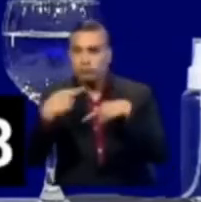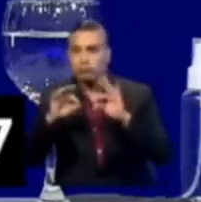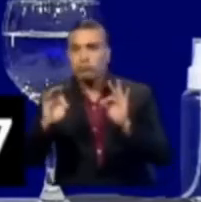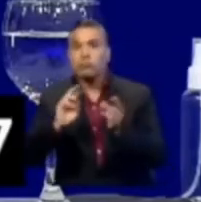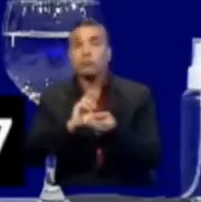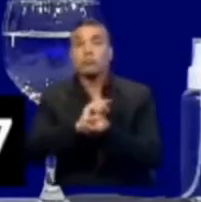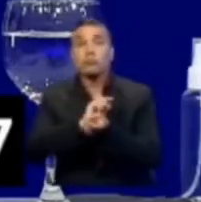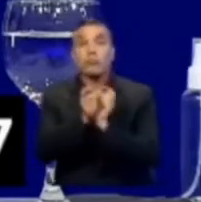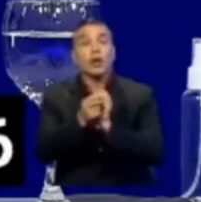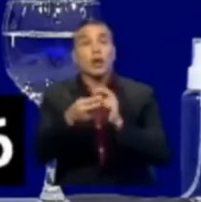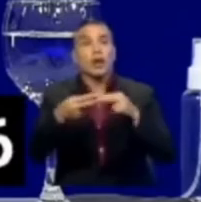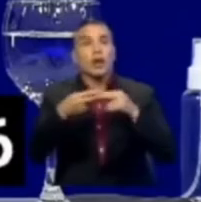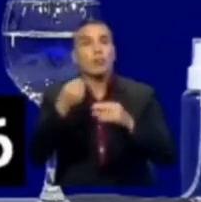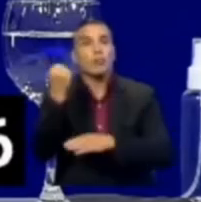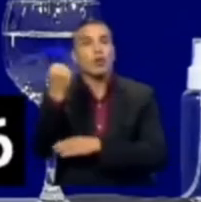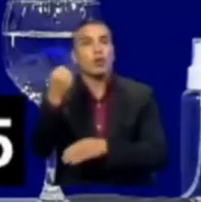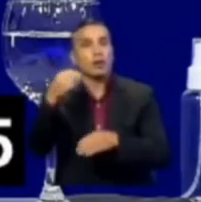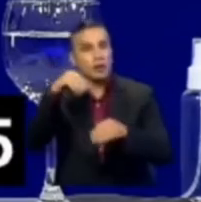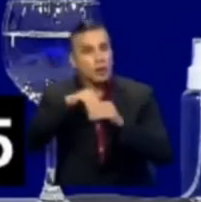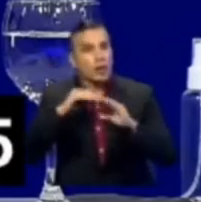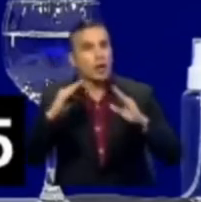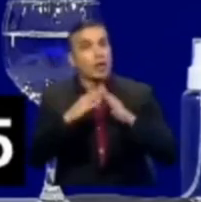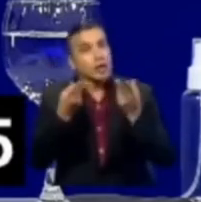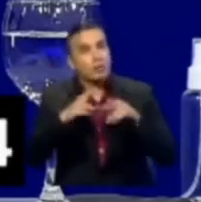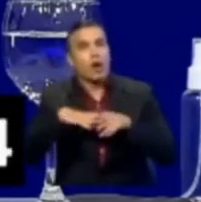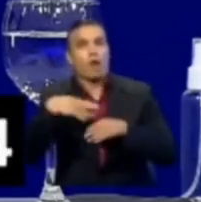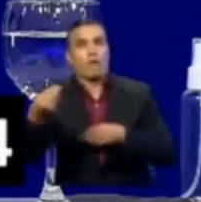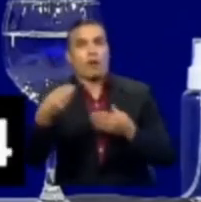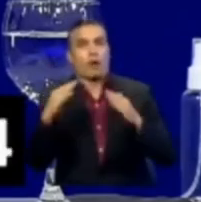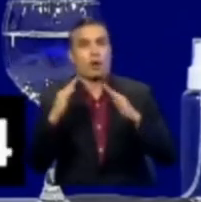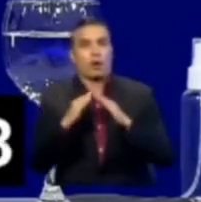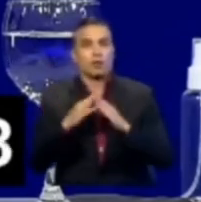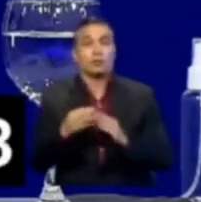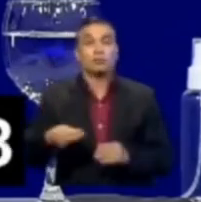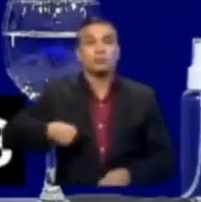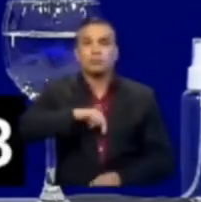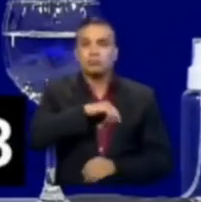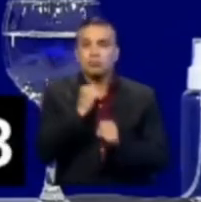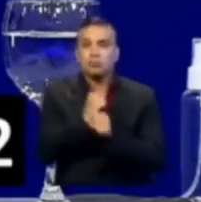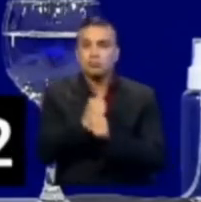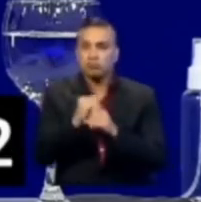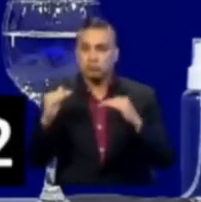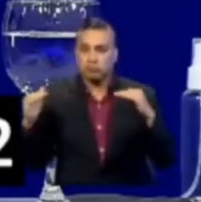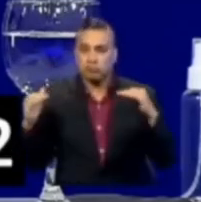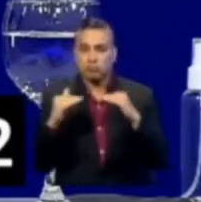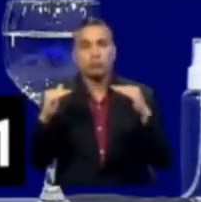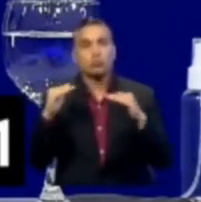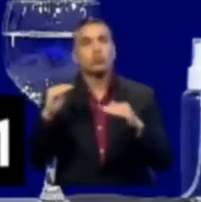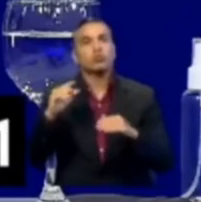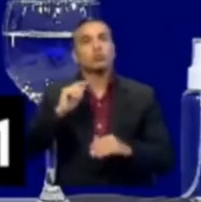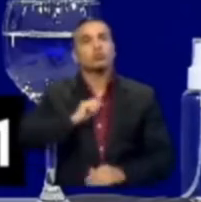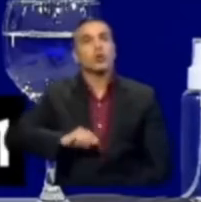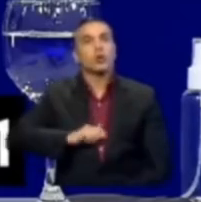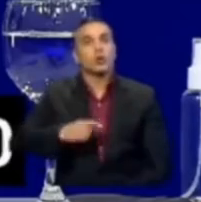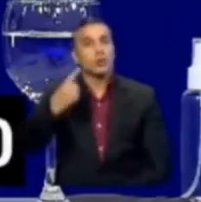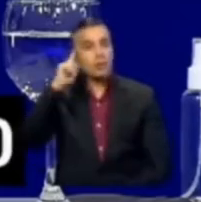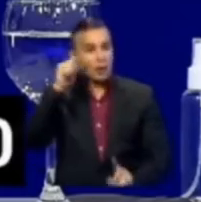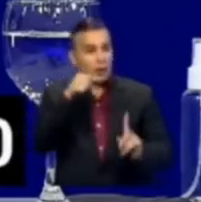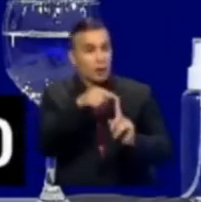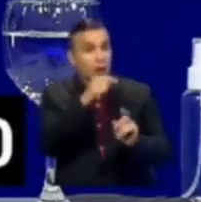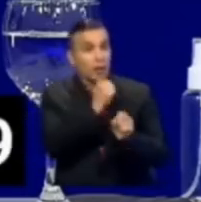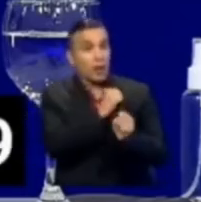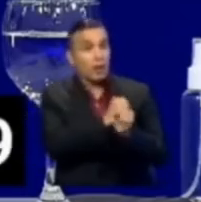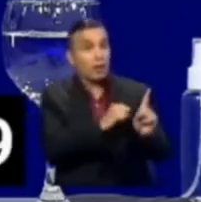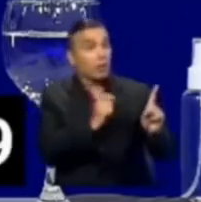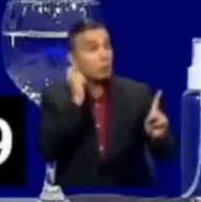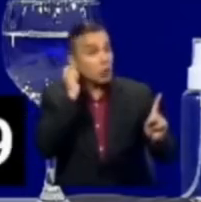las relaciones de poder dentro y fuera del hogar. Vamos a trabajar en una igualdad salarial para que el trabajo que sea